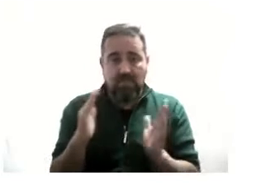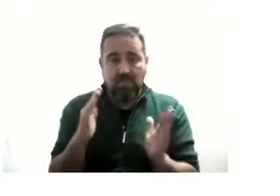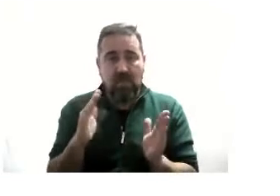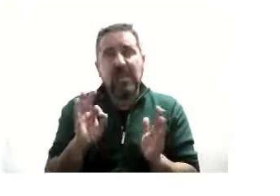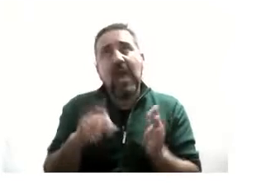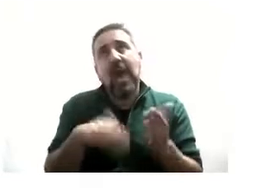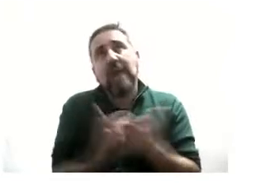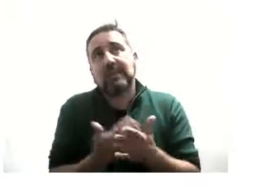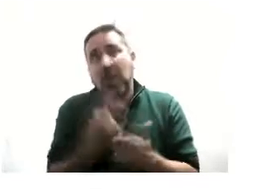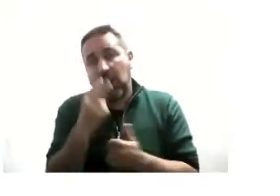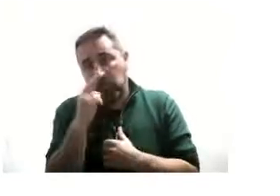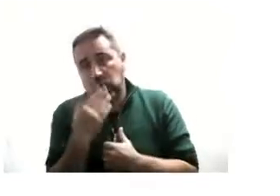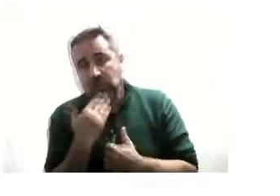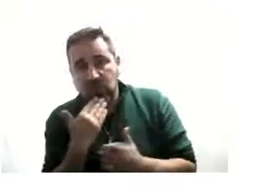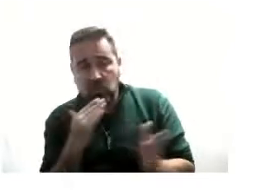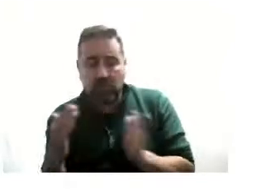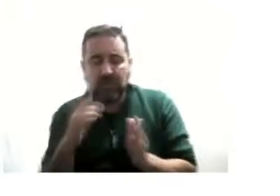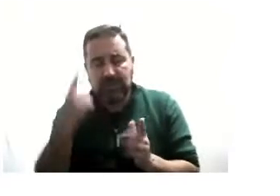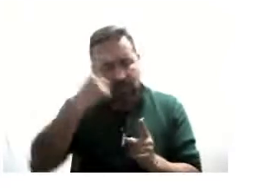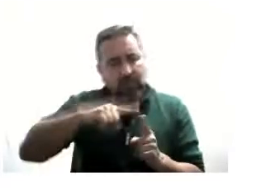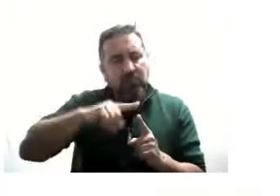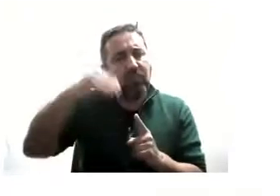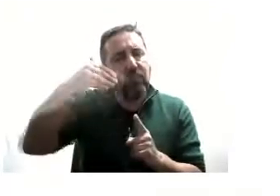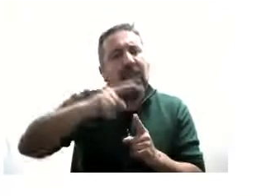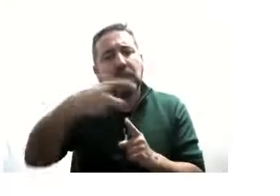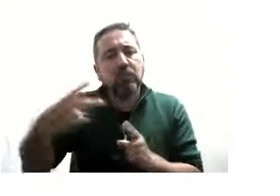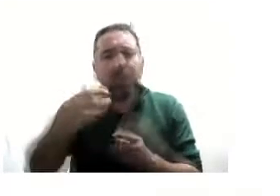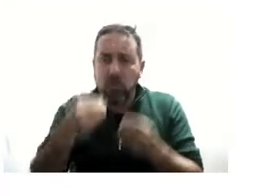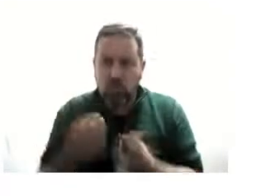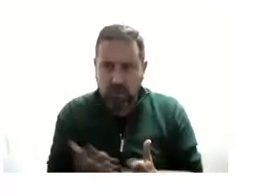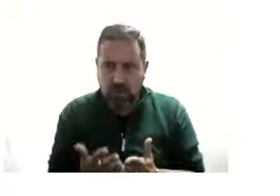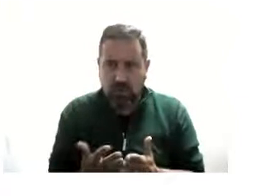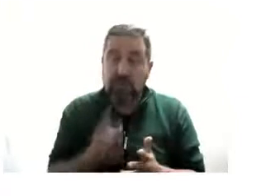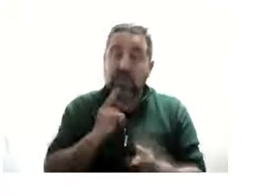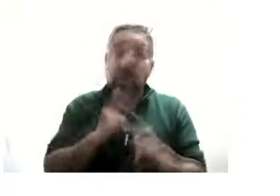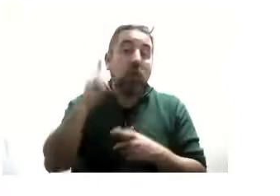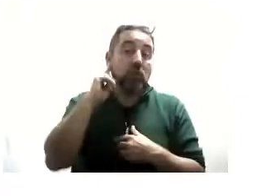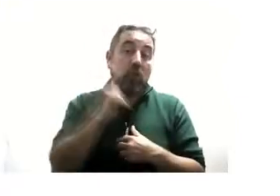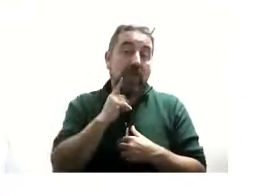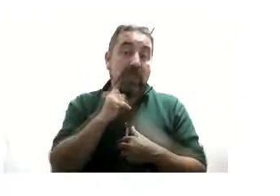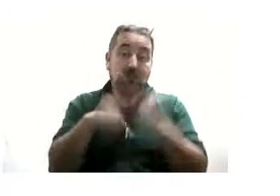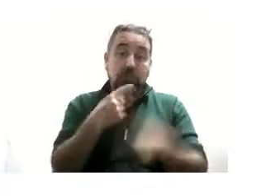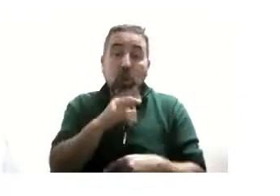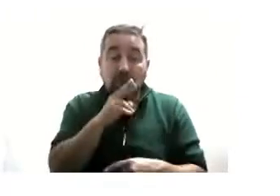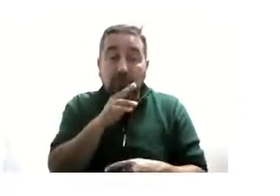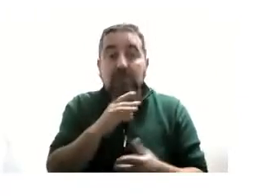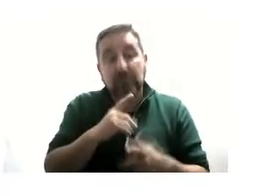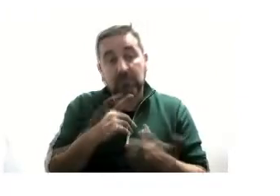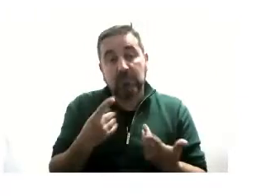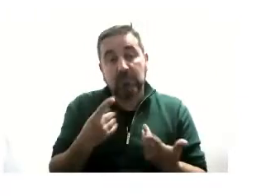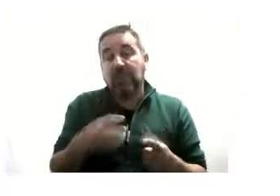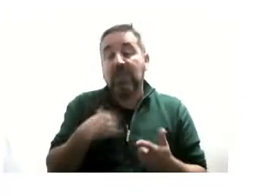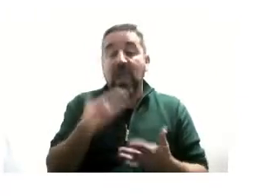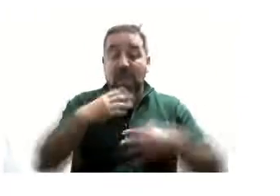años sabemos que vamos a tener muy buenos resultados, ¿no? Y lo mismo ocurre con las sorderas poslocutivas. Si nos quedamos sordos de adultos, sabemos que cuando